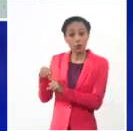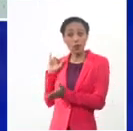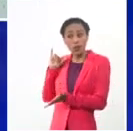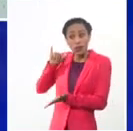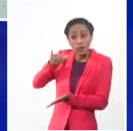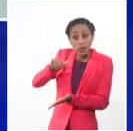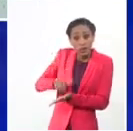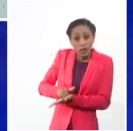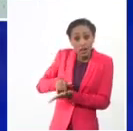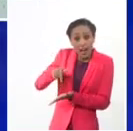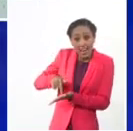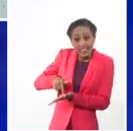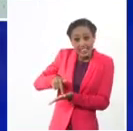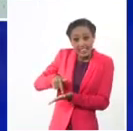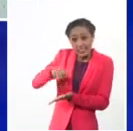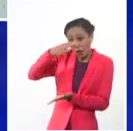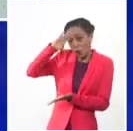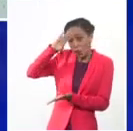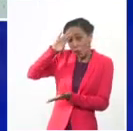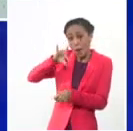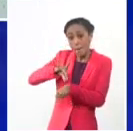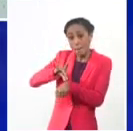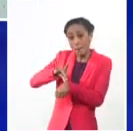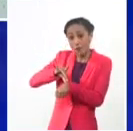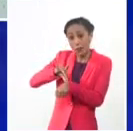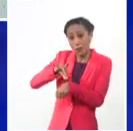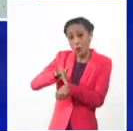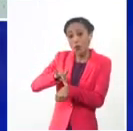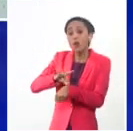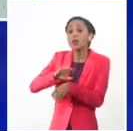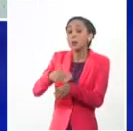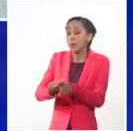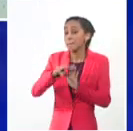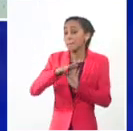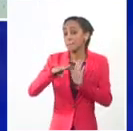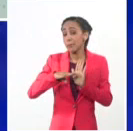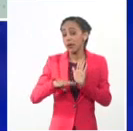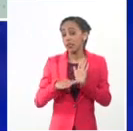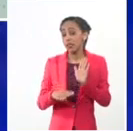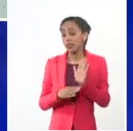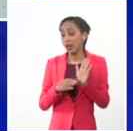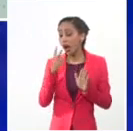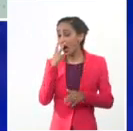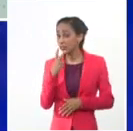positivos, y por el protocolo de control sanitario internacional, pues se hizo